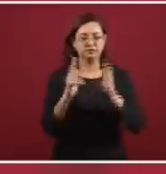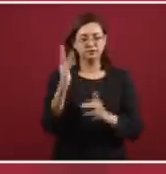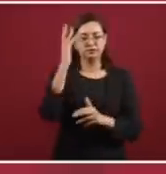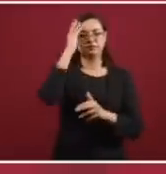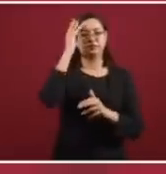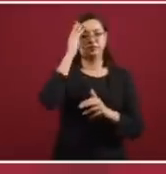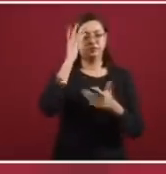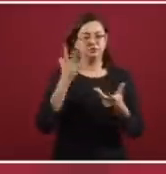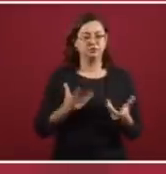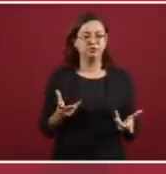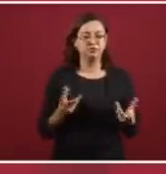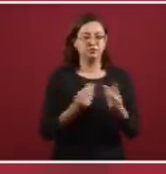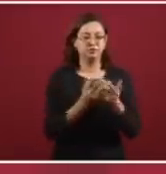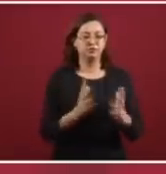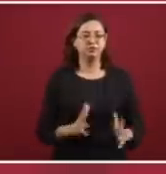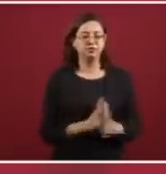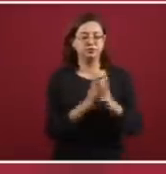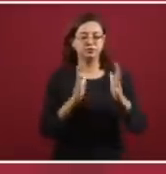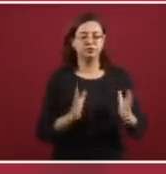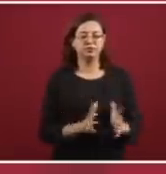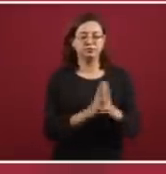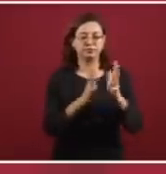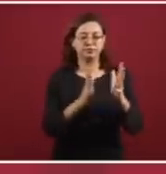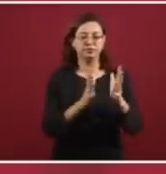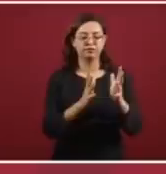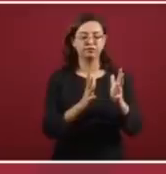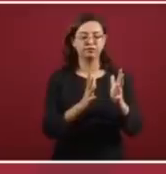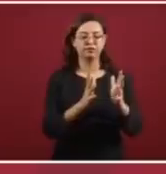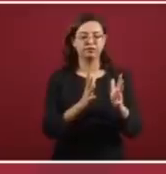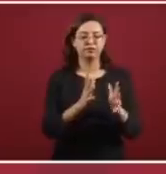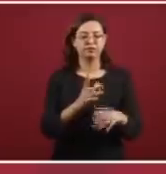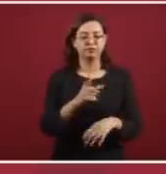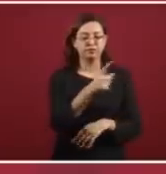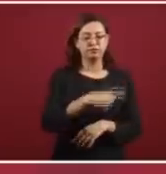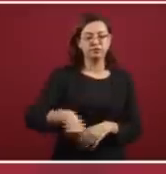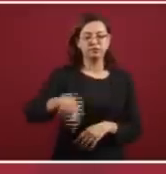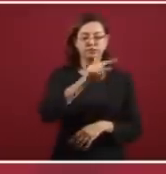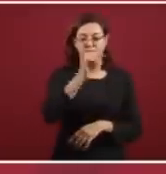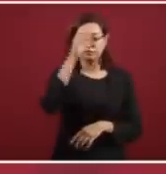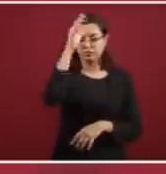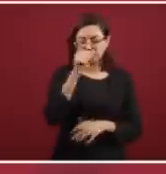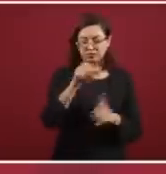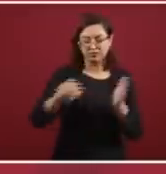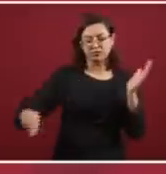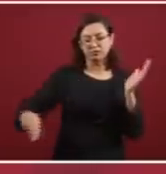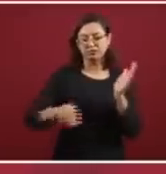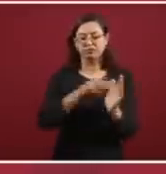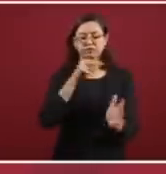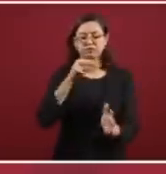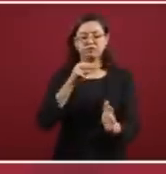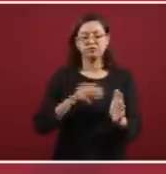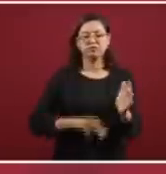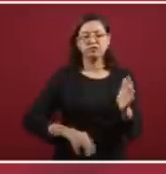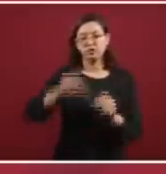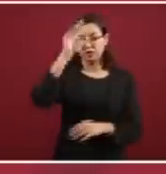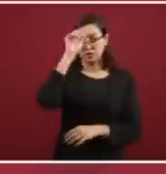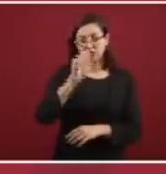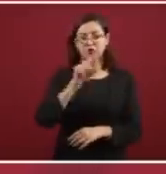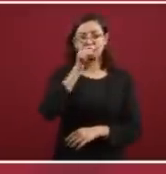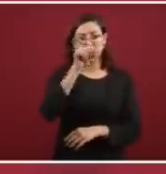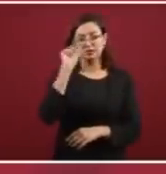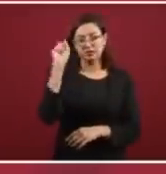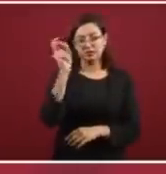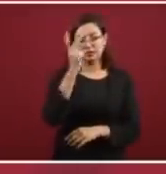los que participaron en la Convención Liberal de San Luis Potosí,